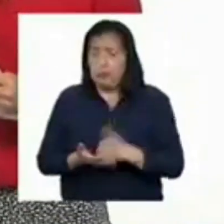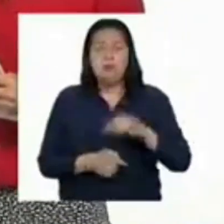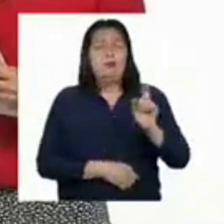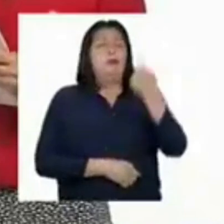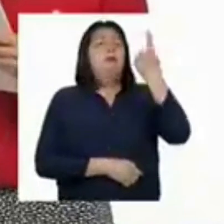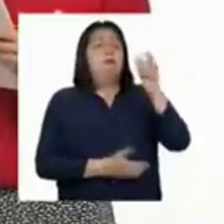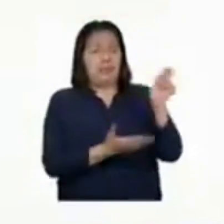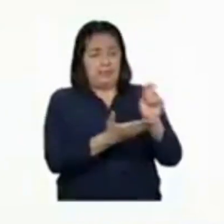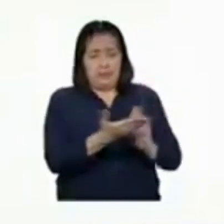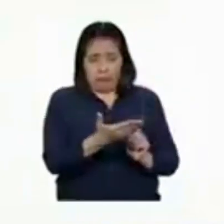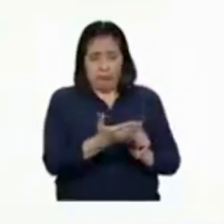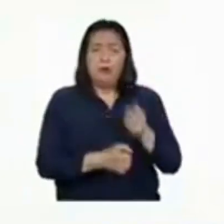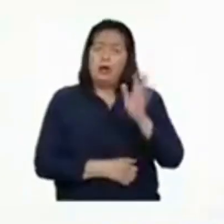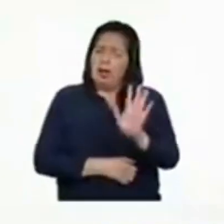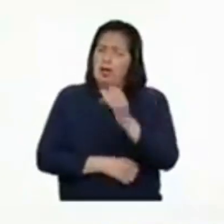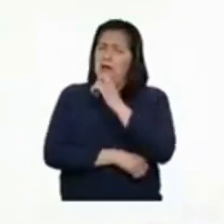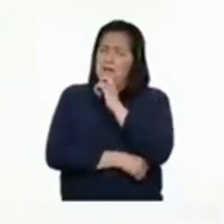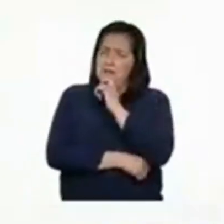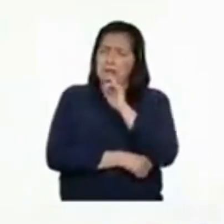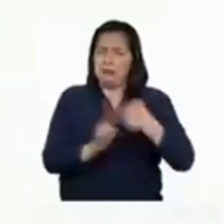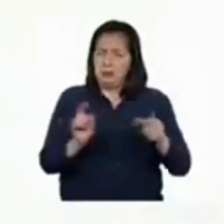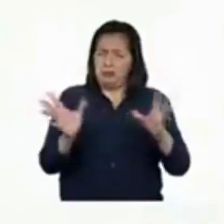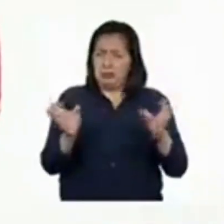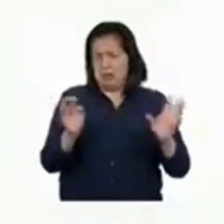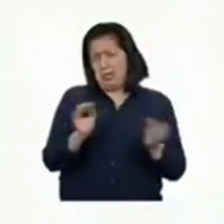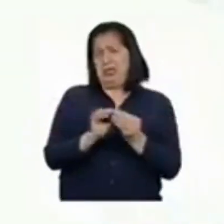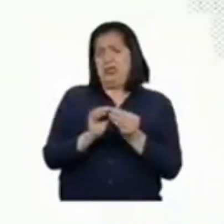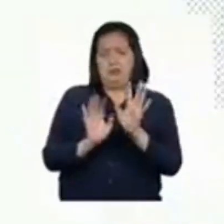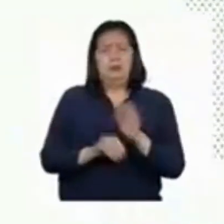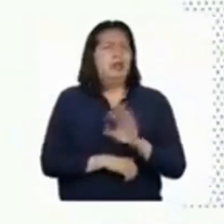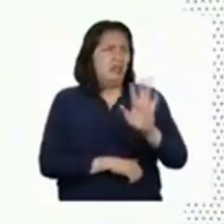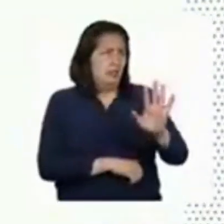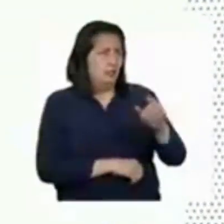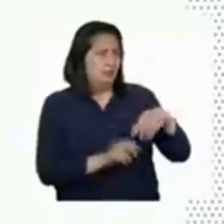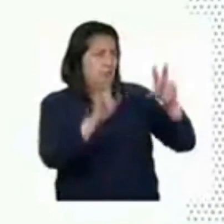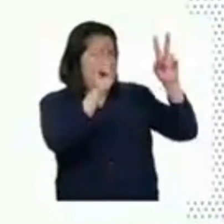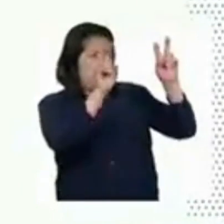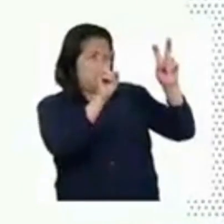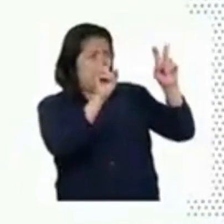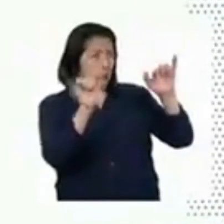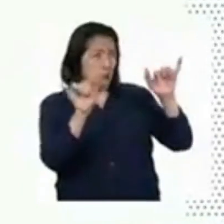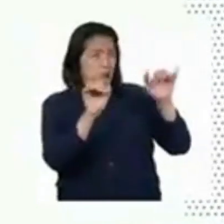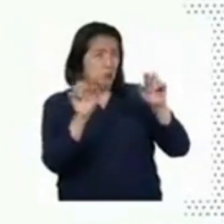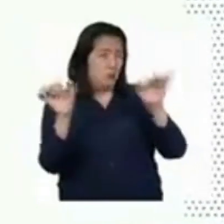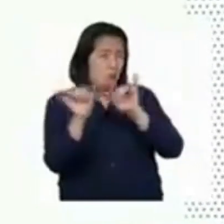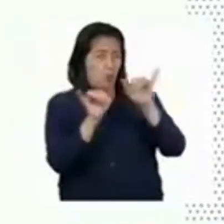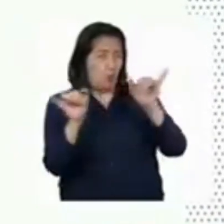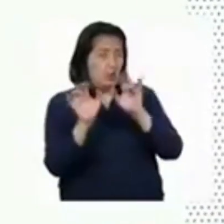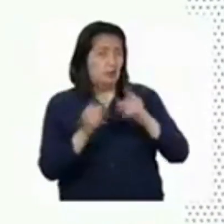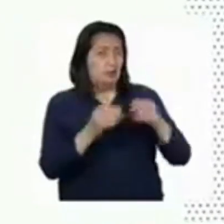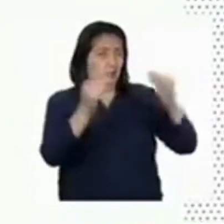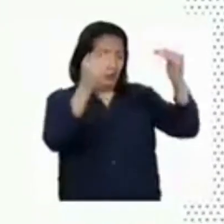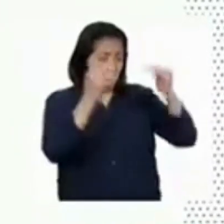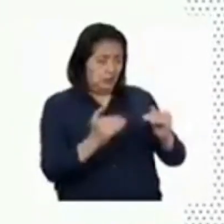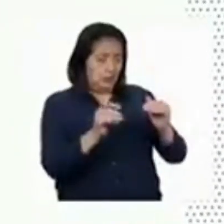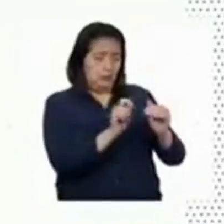primer borrador. Pero quisiera agregar algo, profesor. Creo que el título debe ir de acuerdo con el tema y en el desarrollo